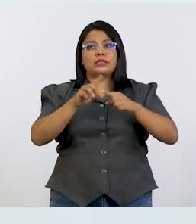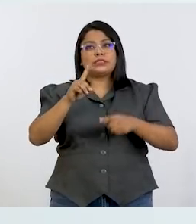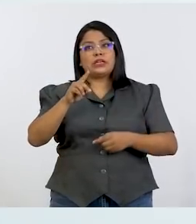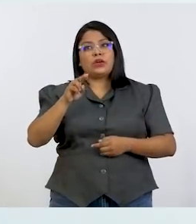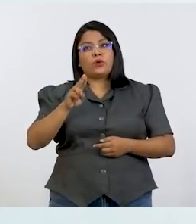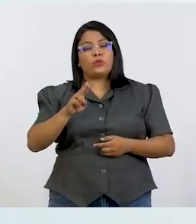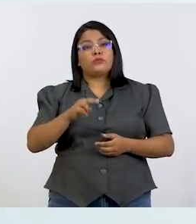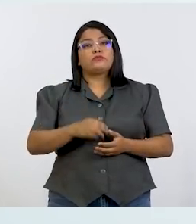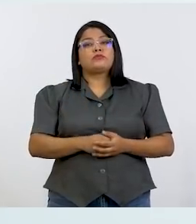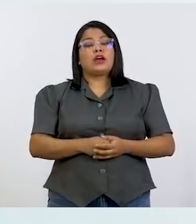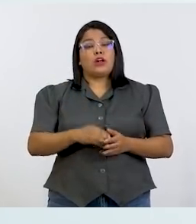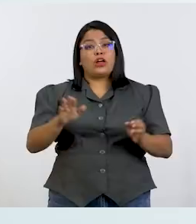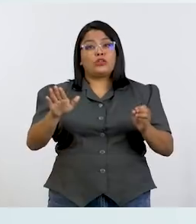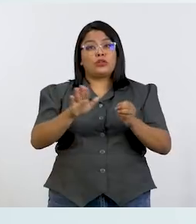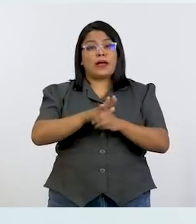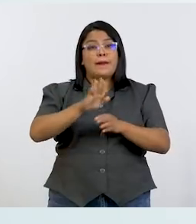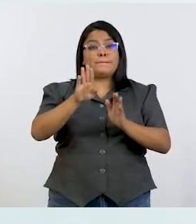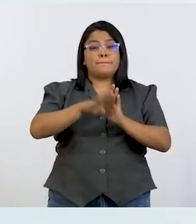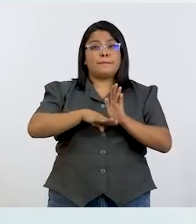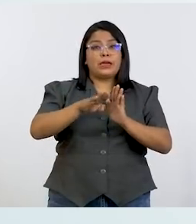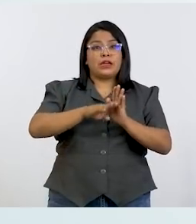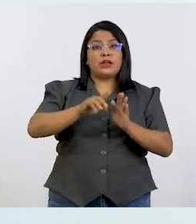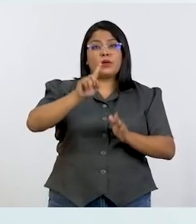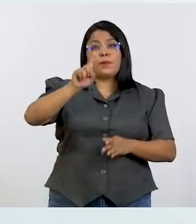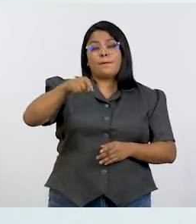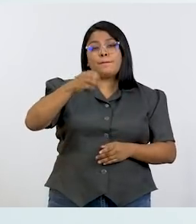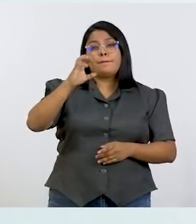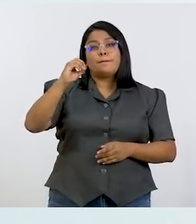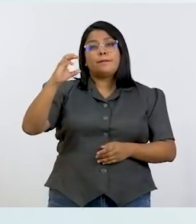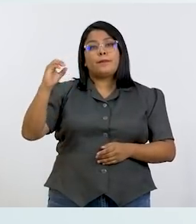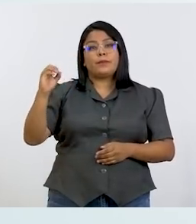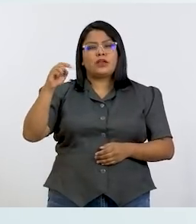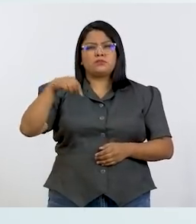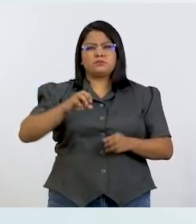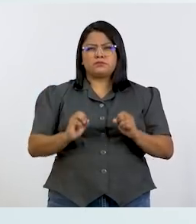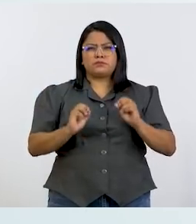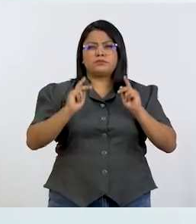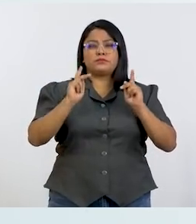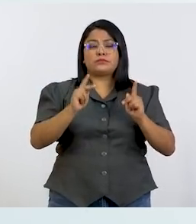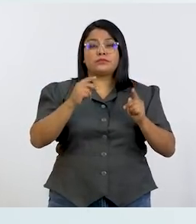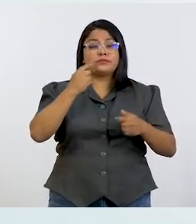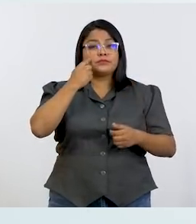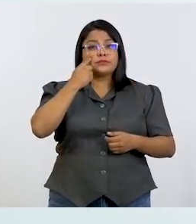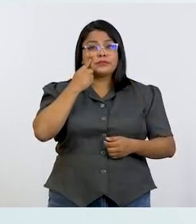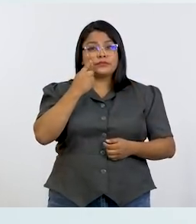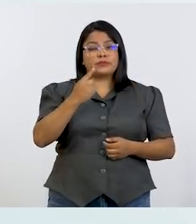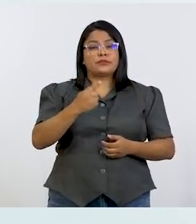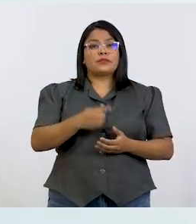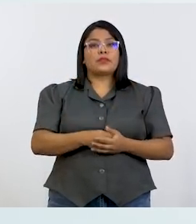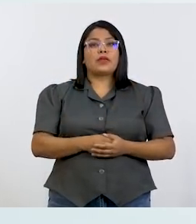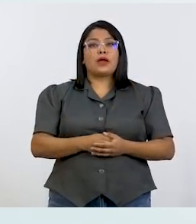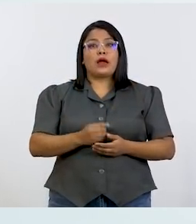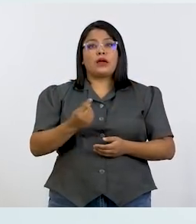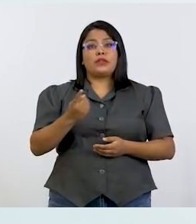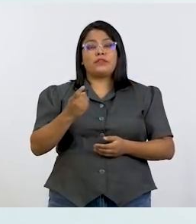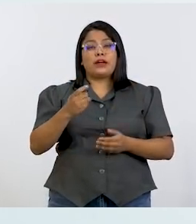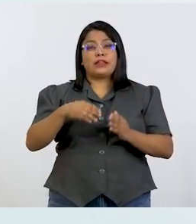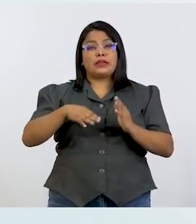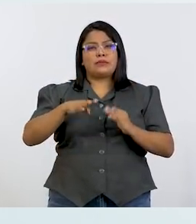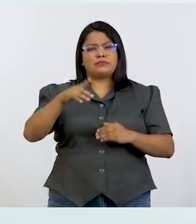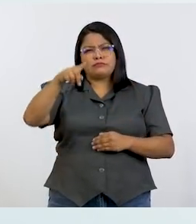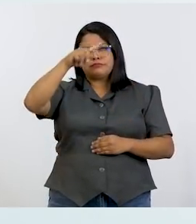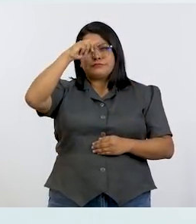se trabajan con sumas con números de 2 cifras, ahora con totales menores que 1000. En esta ocasión,